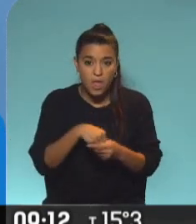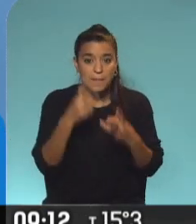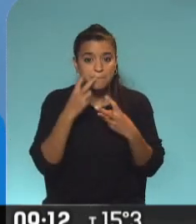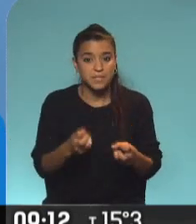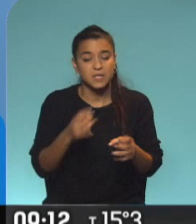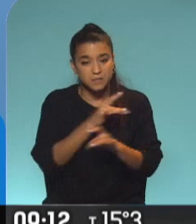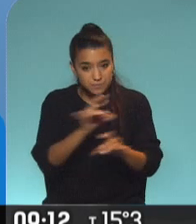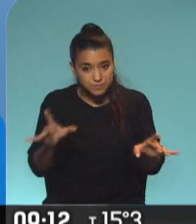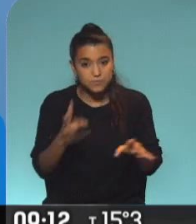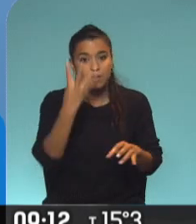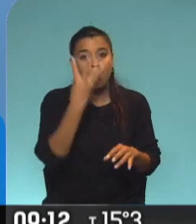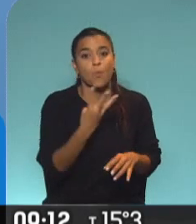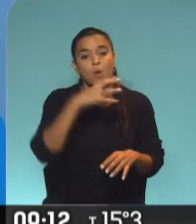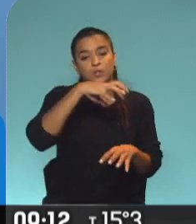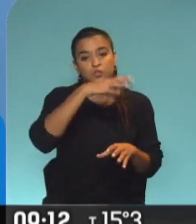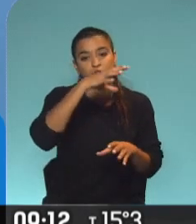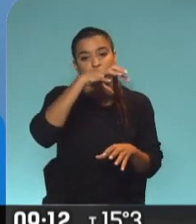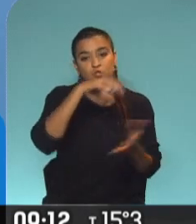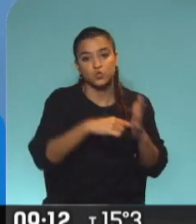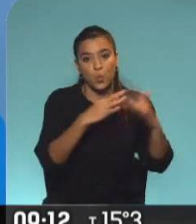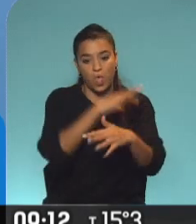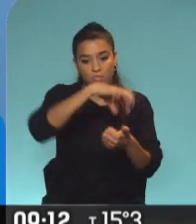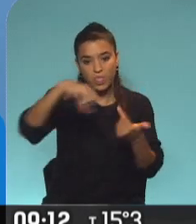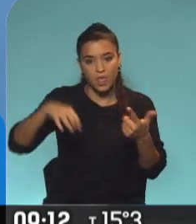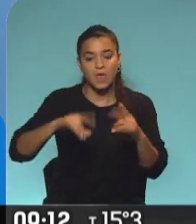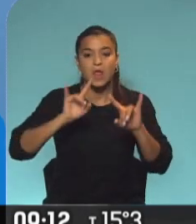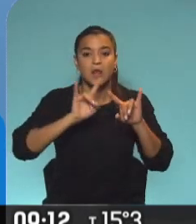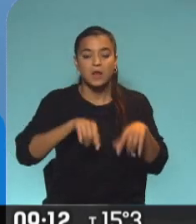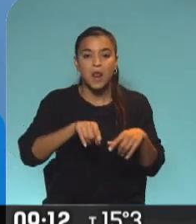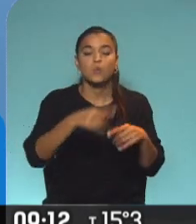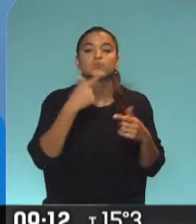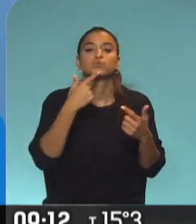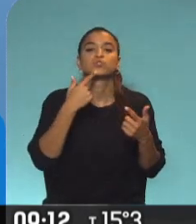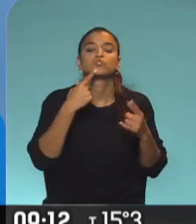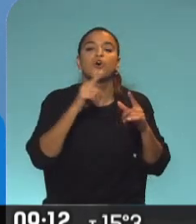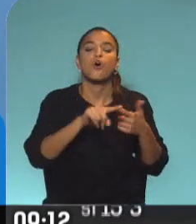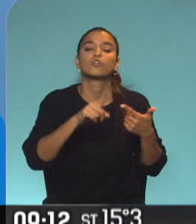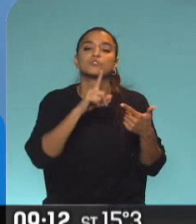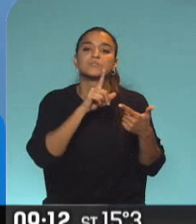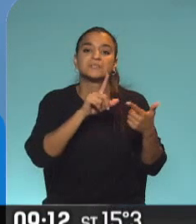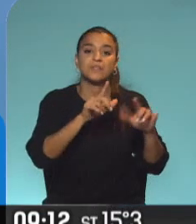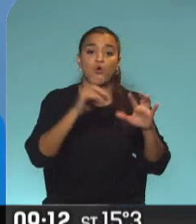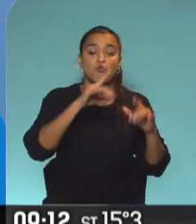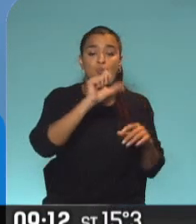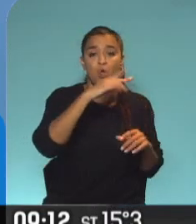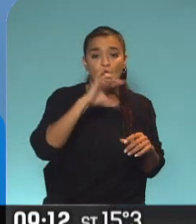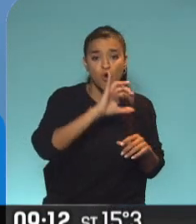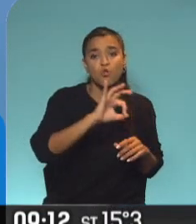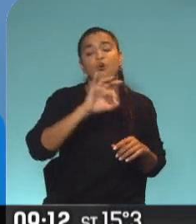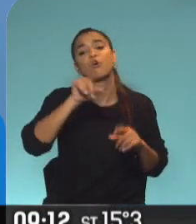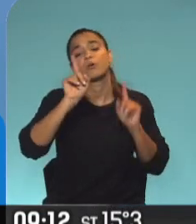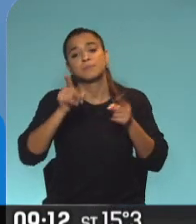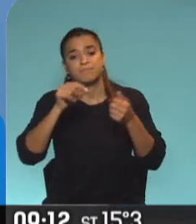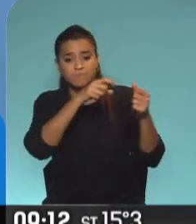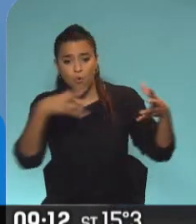investigación epidemiológica de cuatro ciudades, Rawson, Trelew, Puerto Puerto Madre ni Comodoro Rivadavia. Se está trabajando